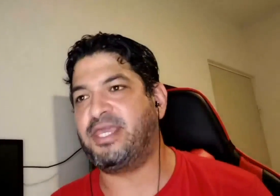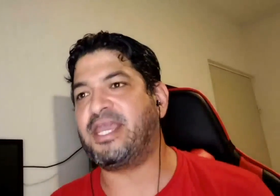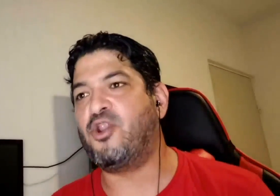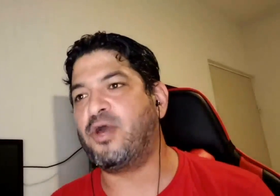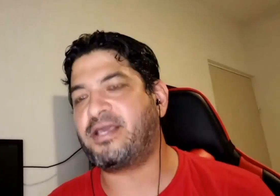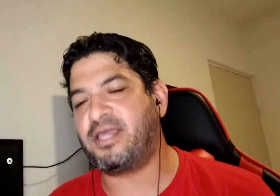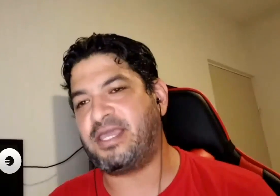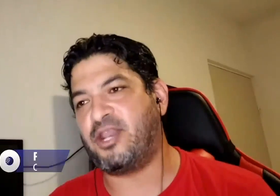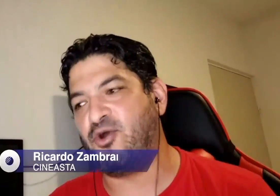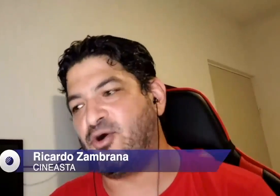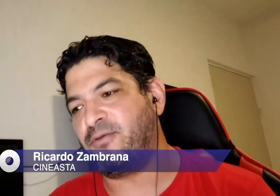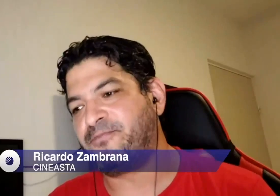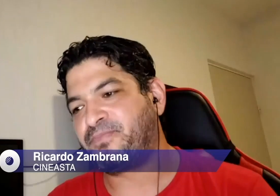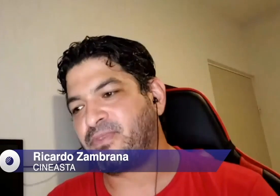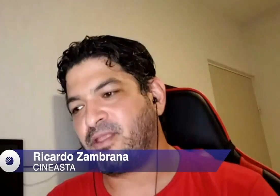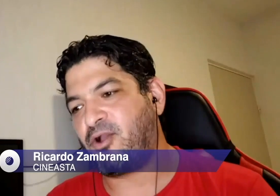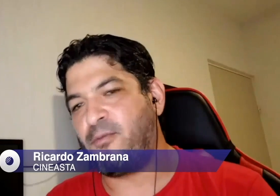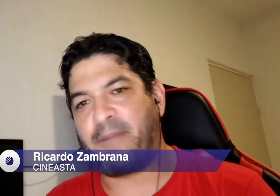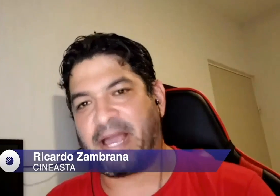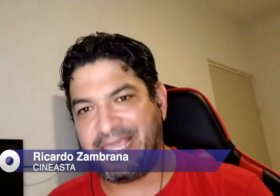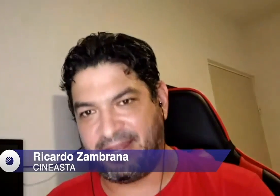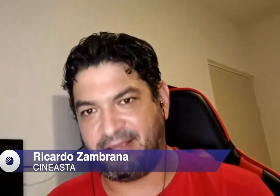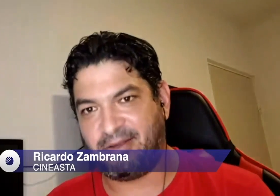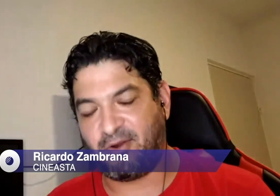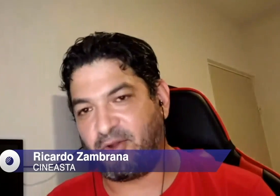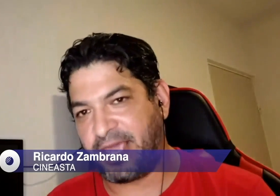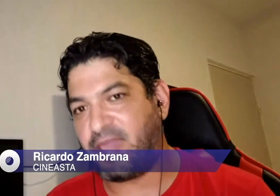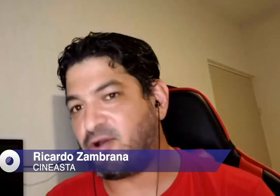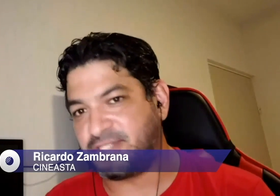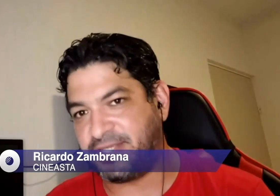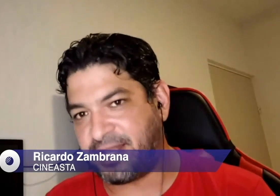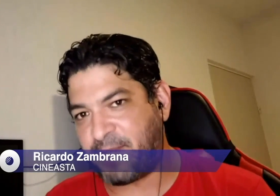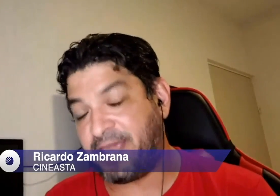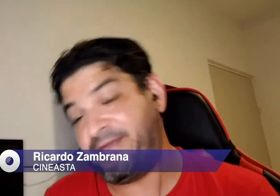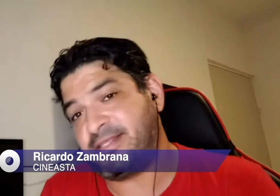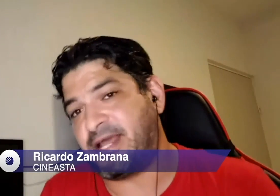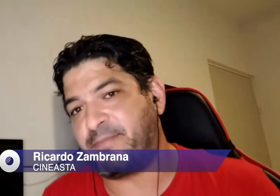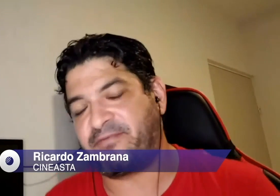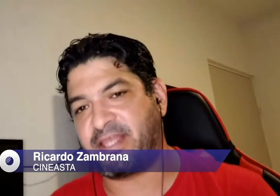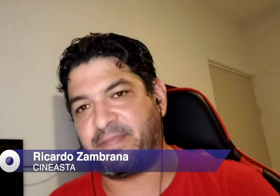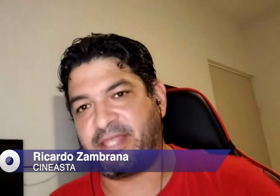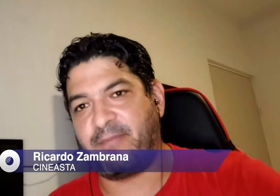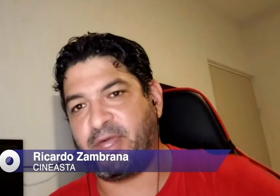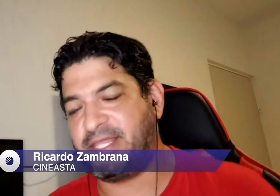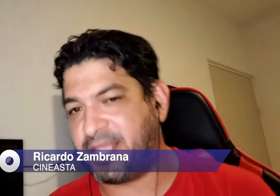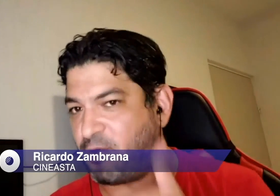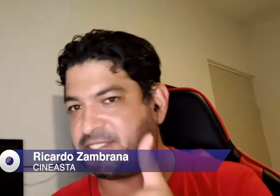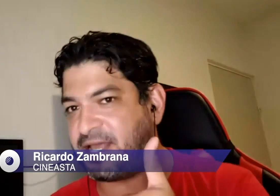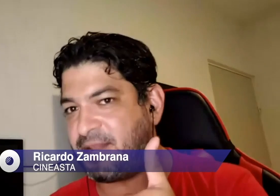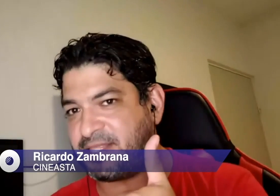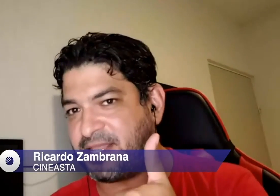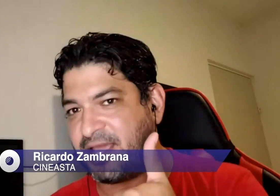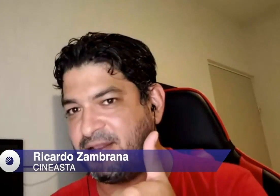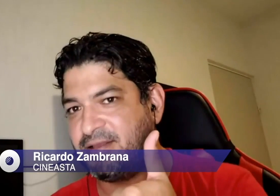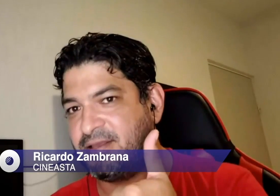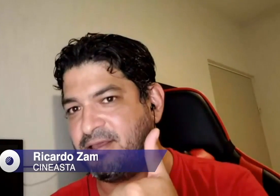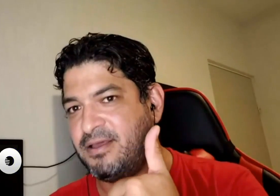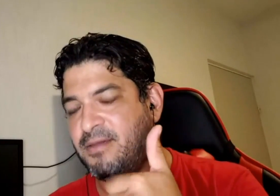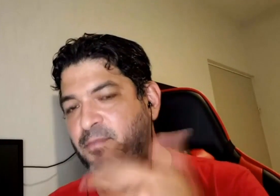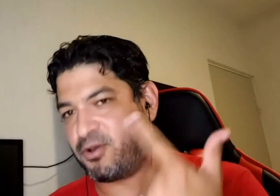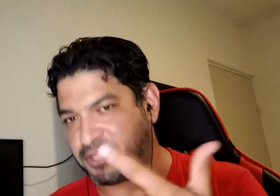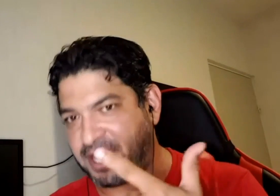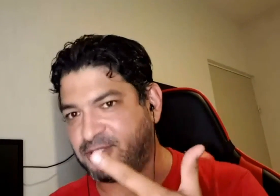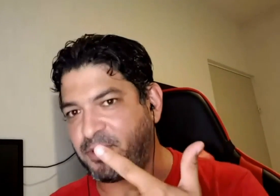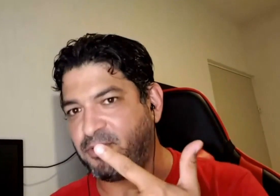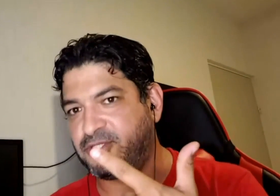produciendo y que no es y que no compagine con lo que ellos consideran paz y bienestar perfectamente le pueden decomisar el material